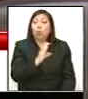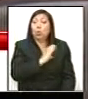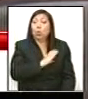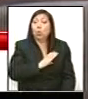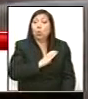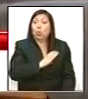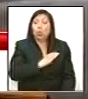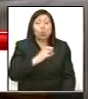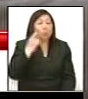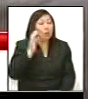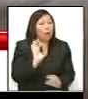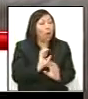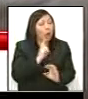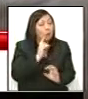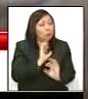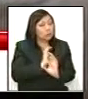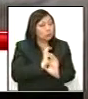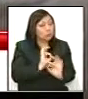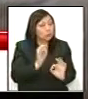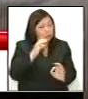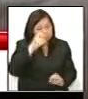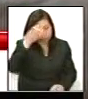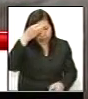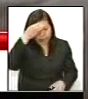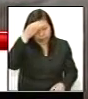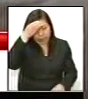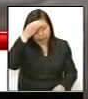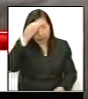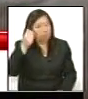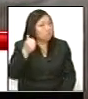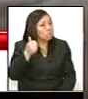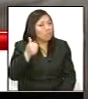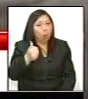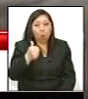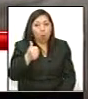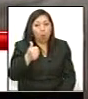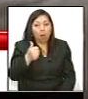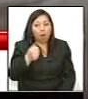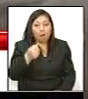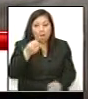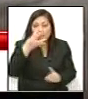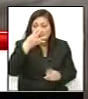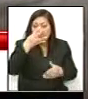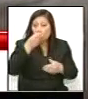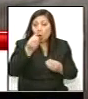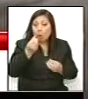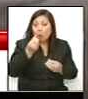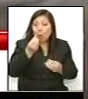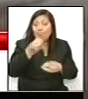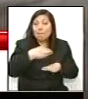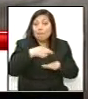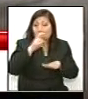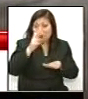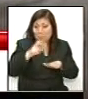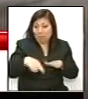política impecable, de su inteligencia clarísima y de su formación profesional como jurista, además.